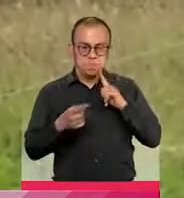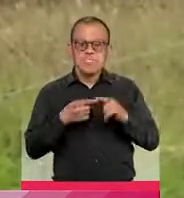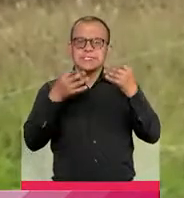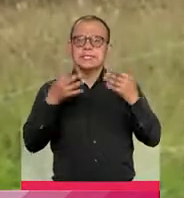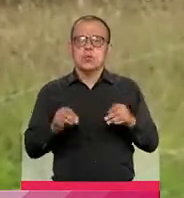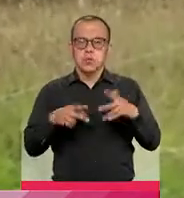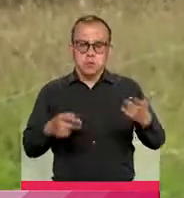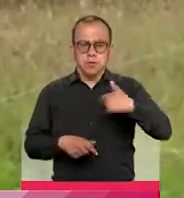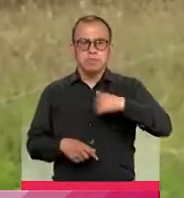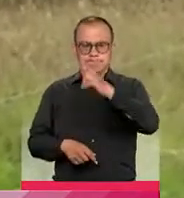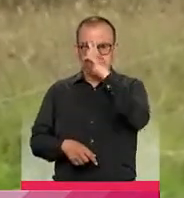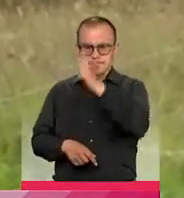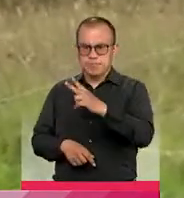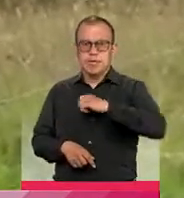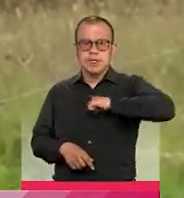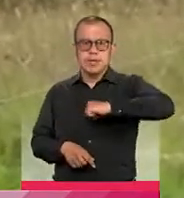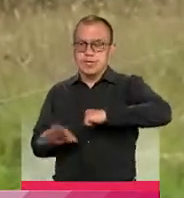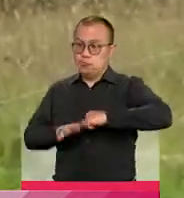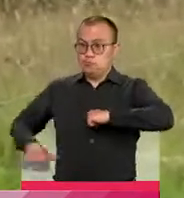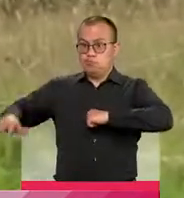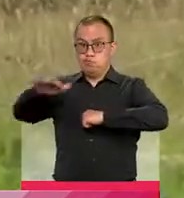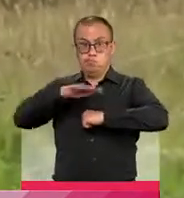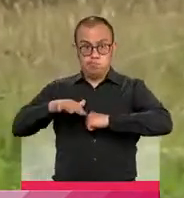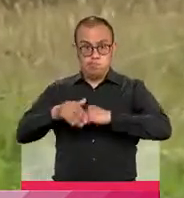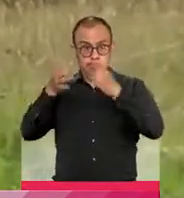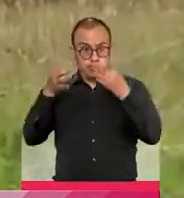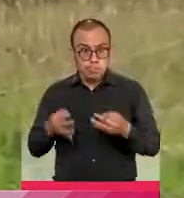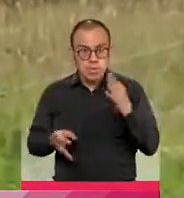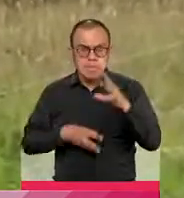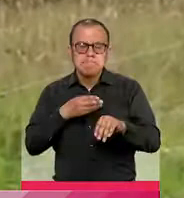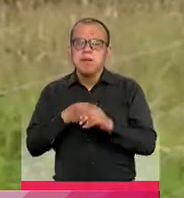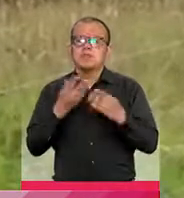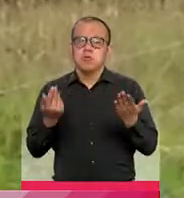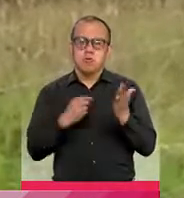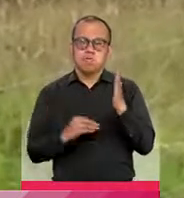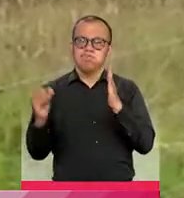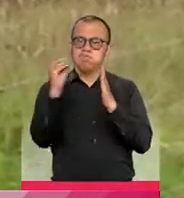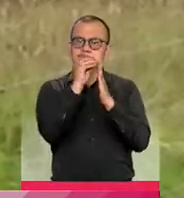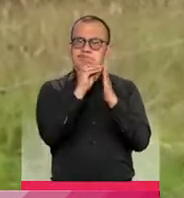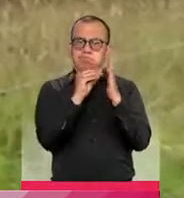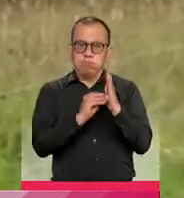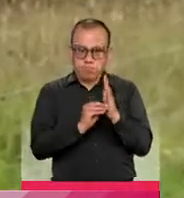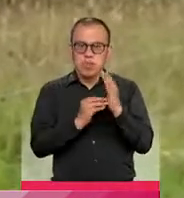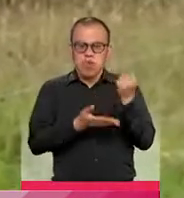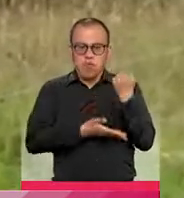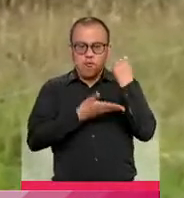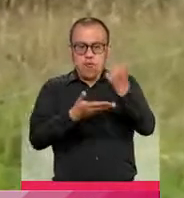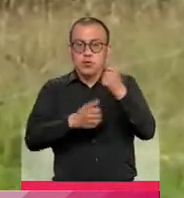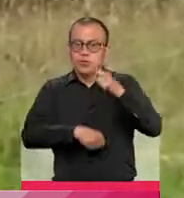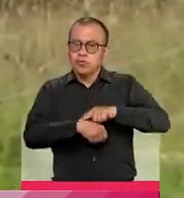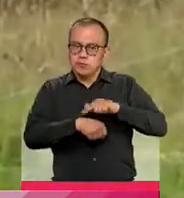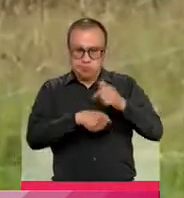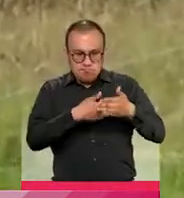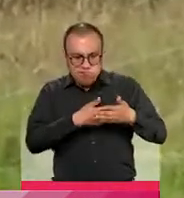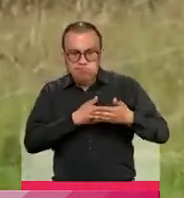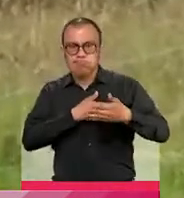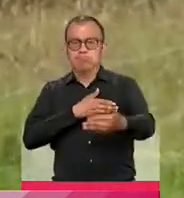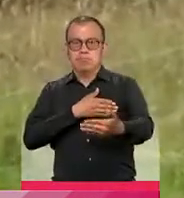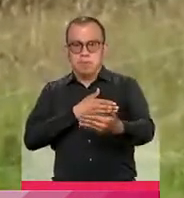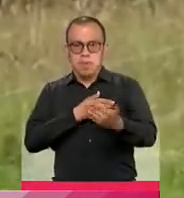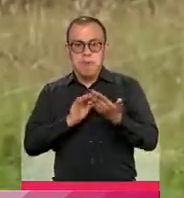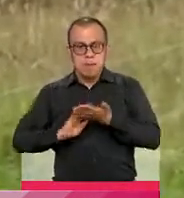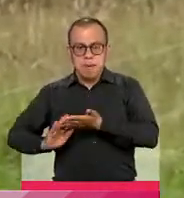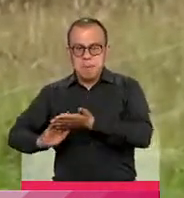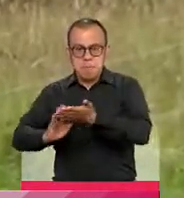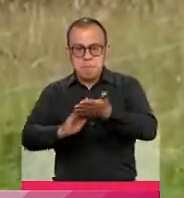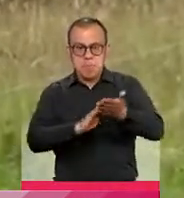se respeten los derechos de todo el mundo, que se constituyan fondos de largo plazo para el mantenimiento y el